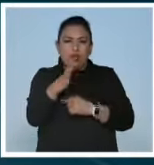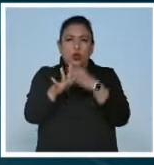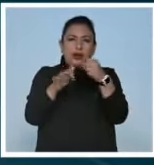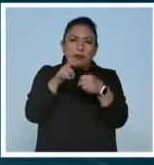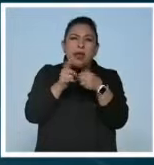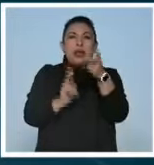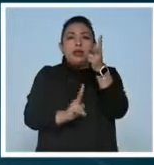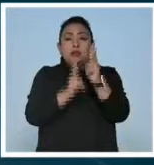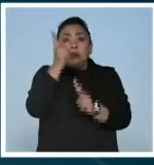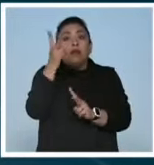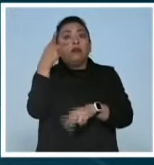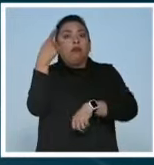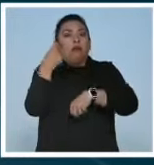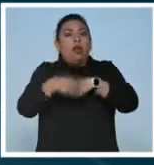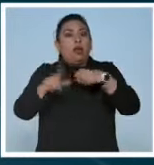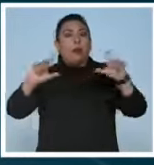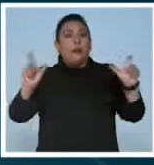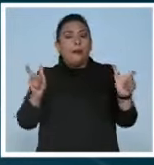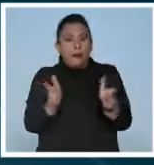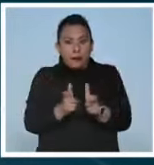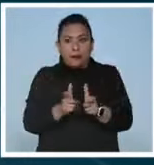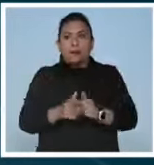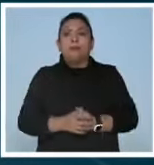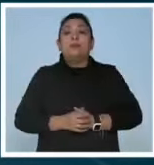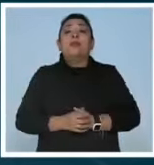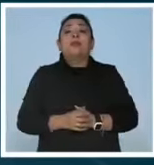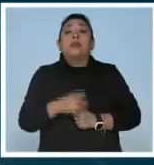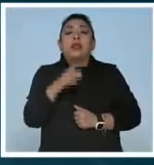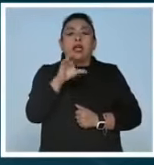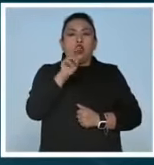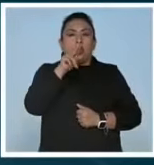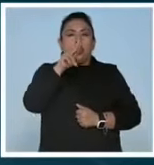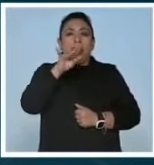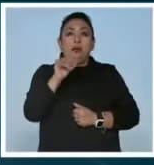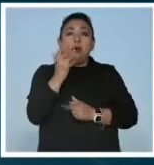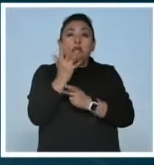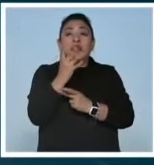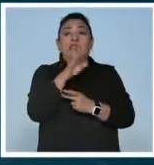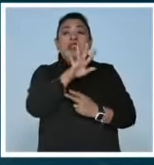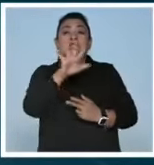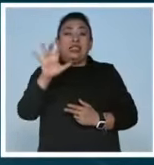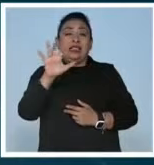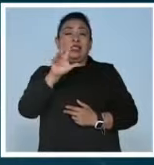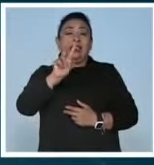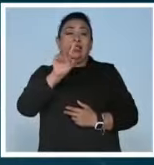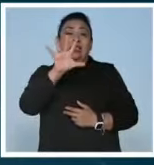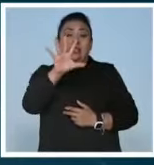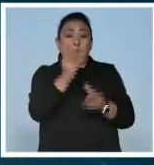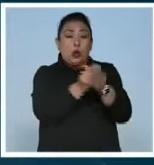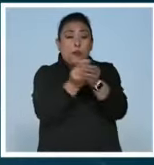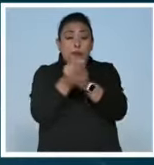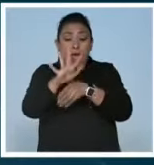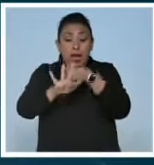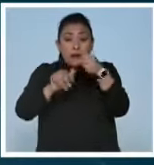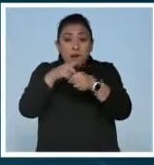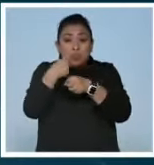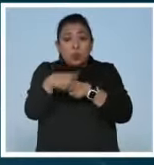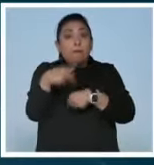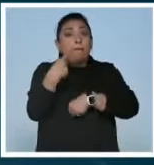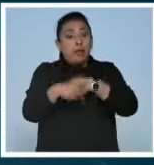y las plantas están en peligro de extinción. La CONAVIO reporta que al menos 535 especies de nuestra fauna están en peligro